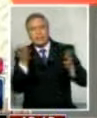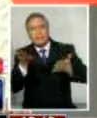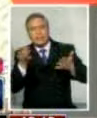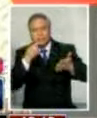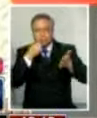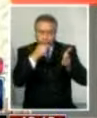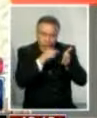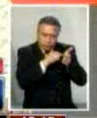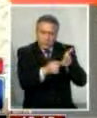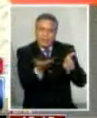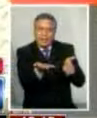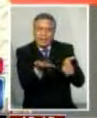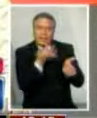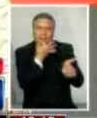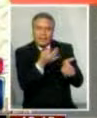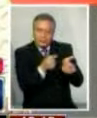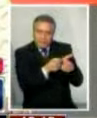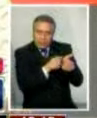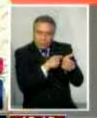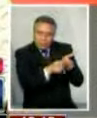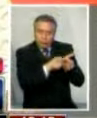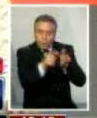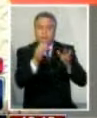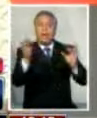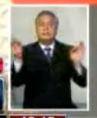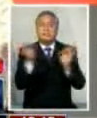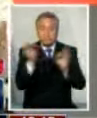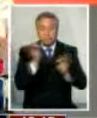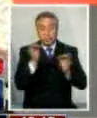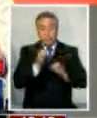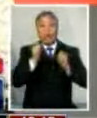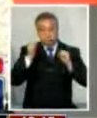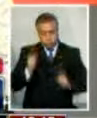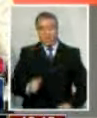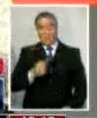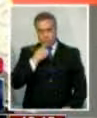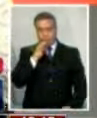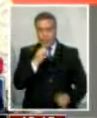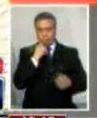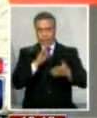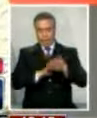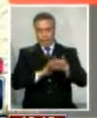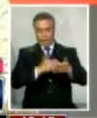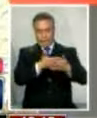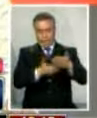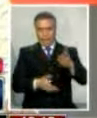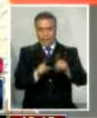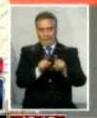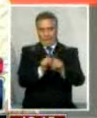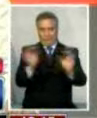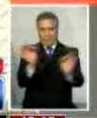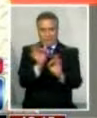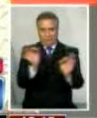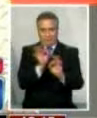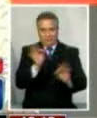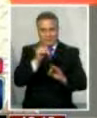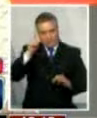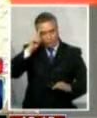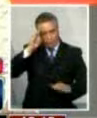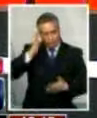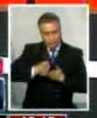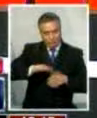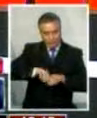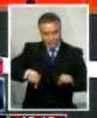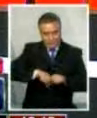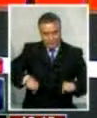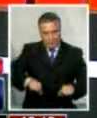algún alcance de una de las, digamos, de los argumentos o de las decisiones. ¿Este fallo